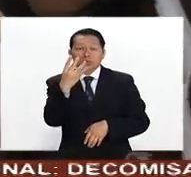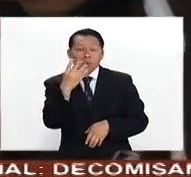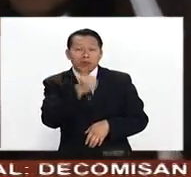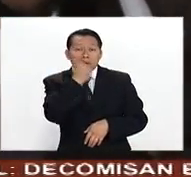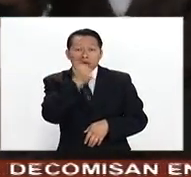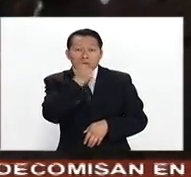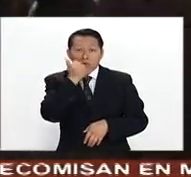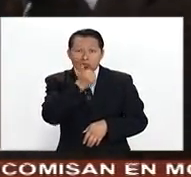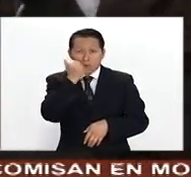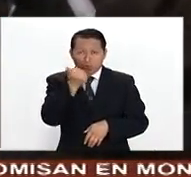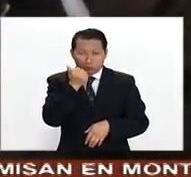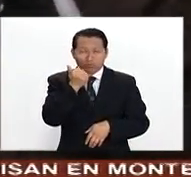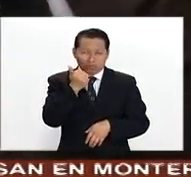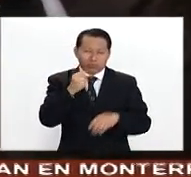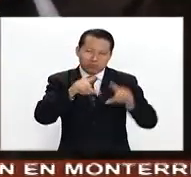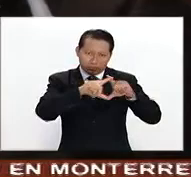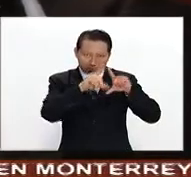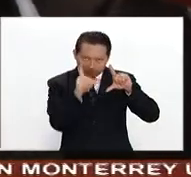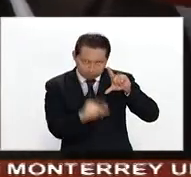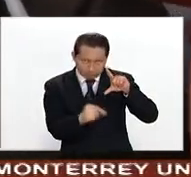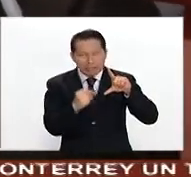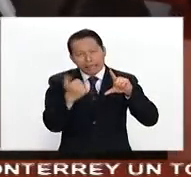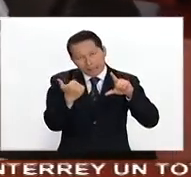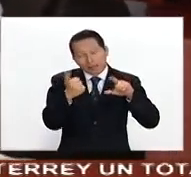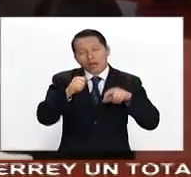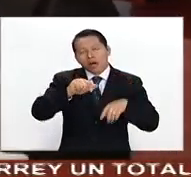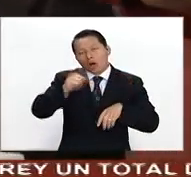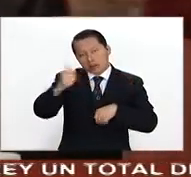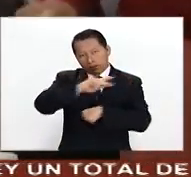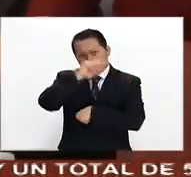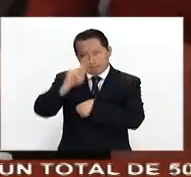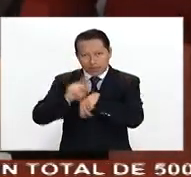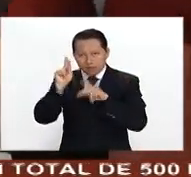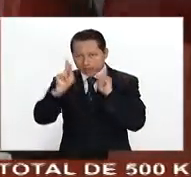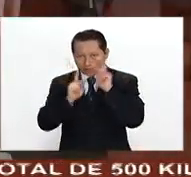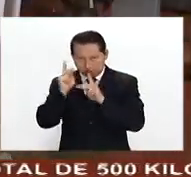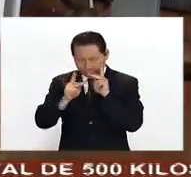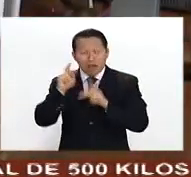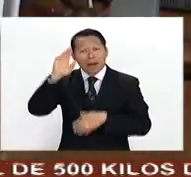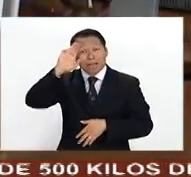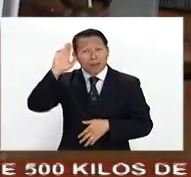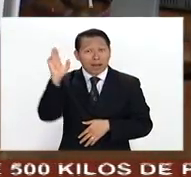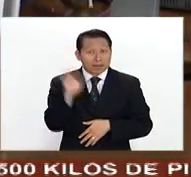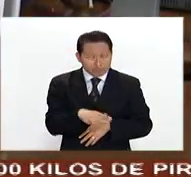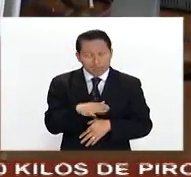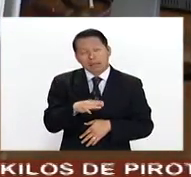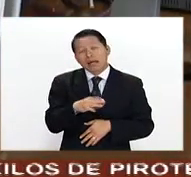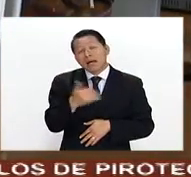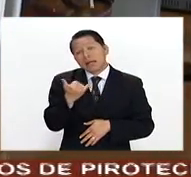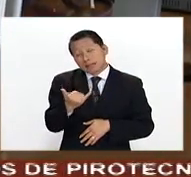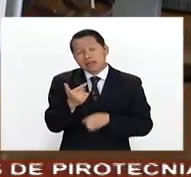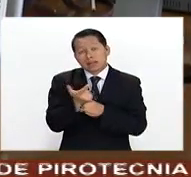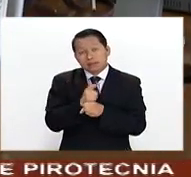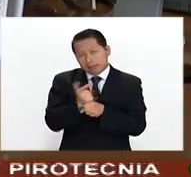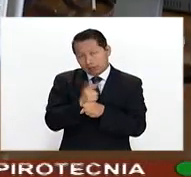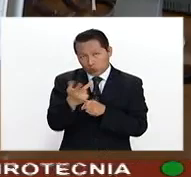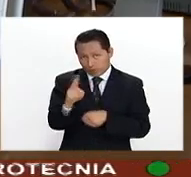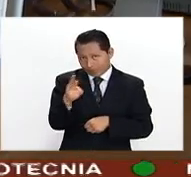en movilidad, tanto nacional como internacional en total, nivel posgrado y nivel